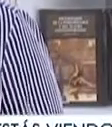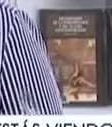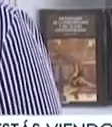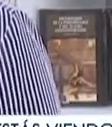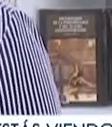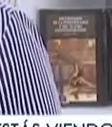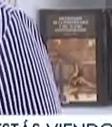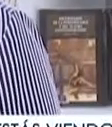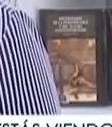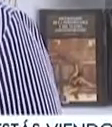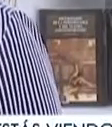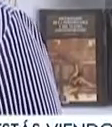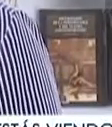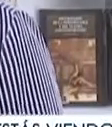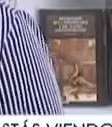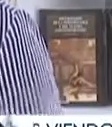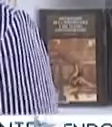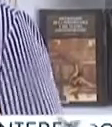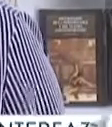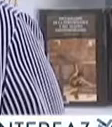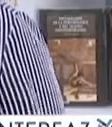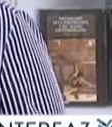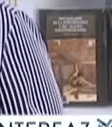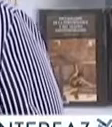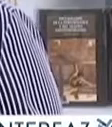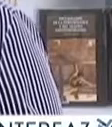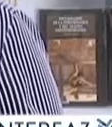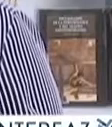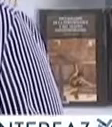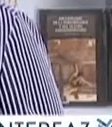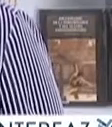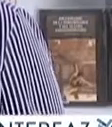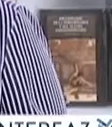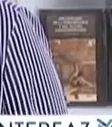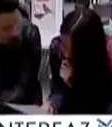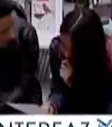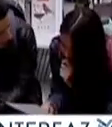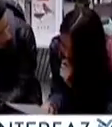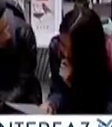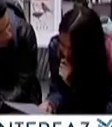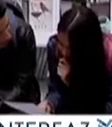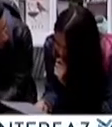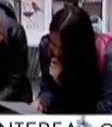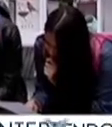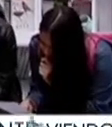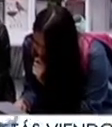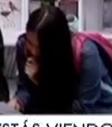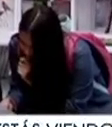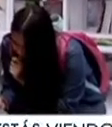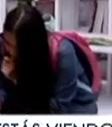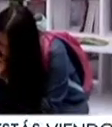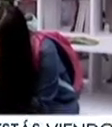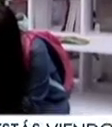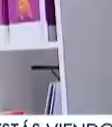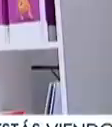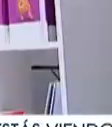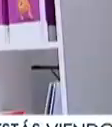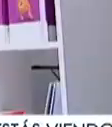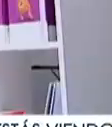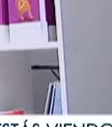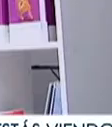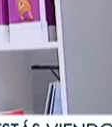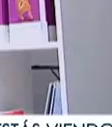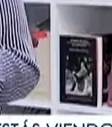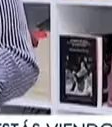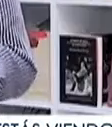con la historia, el arte, el patrimonio y reflexionar alrededor de ello. Nuevo León también muestra su gran oferta cultural